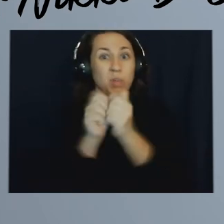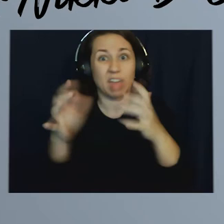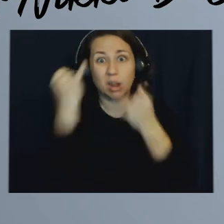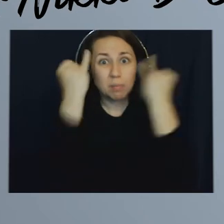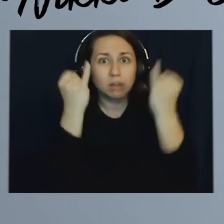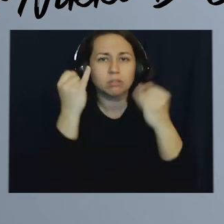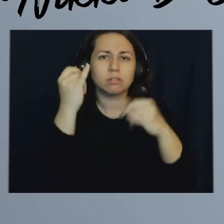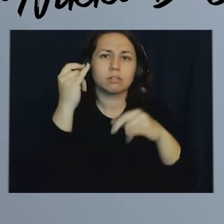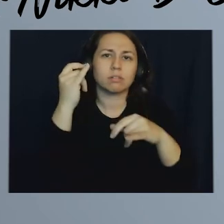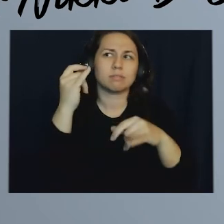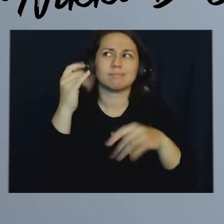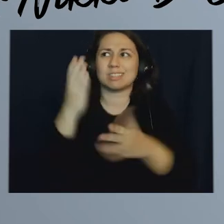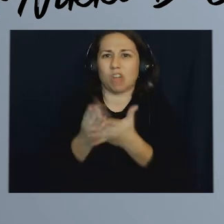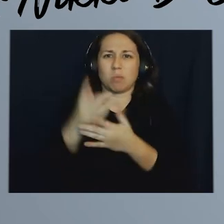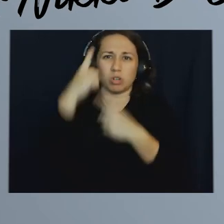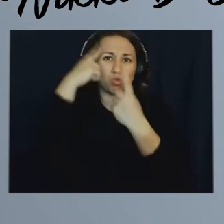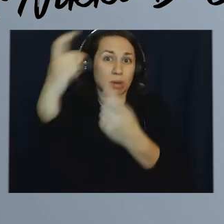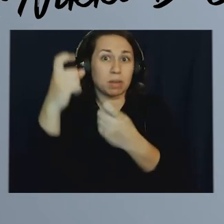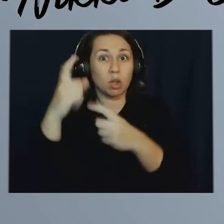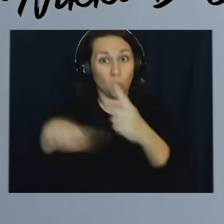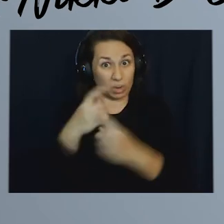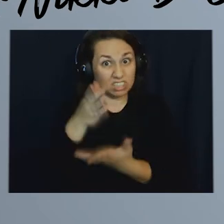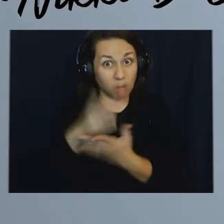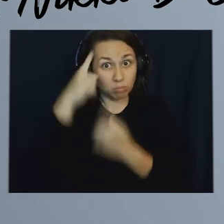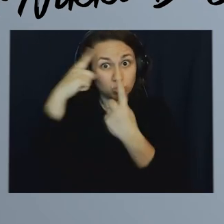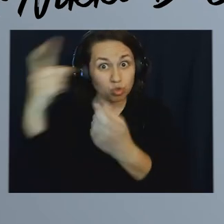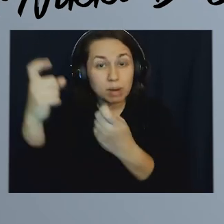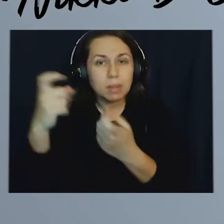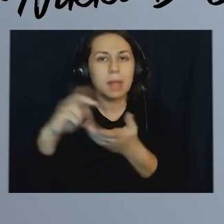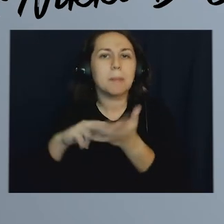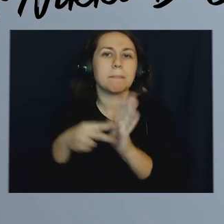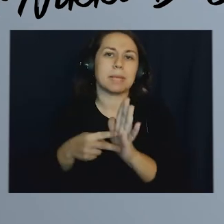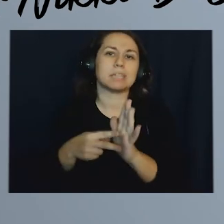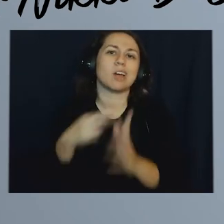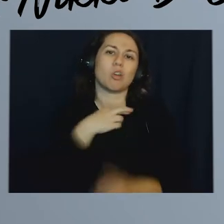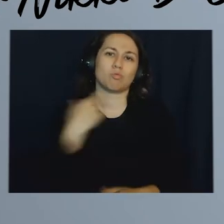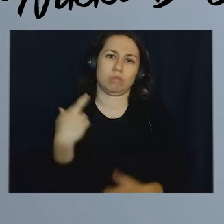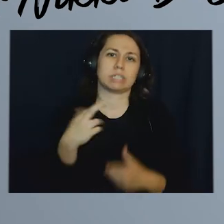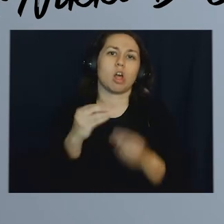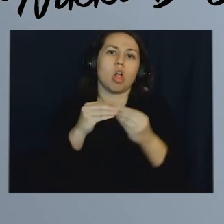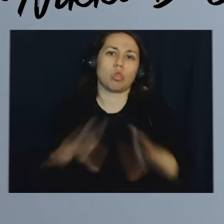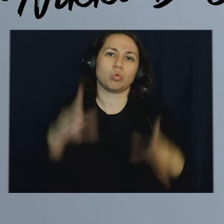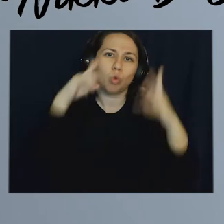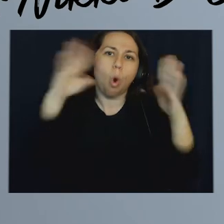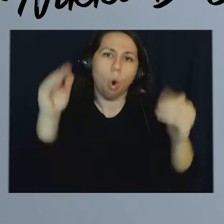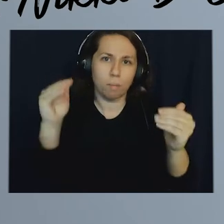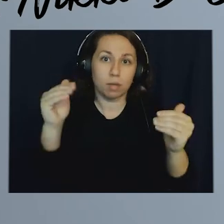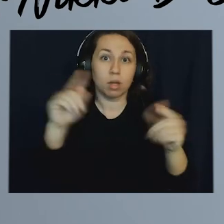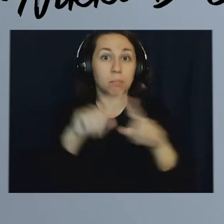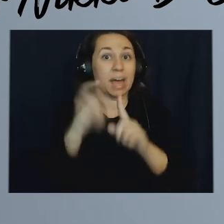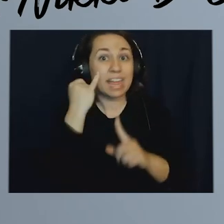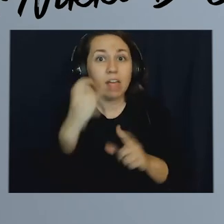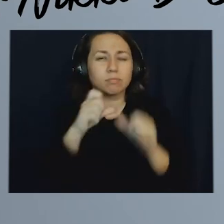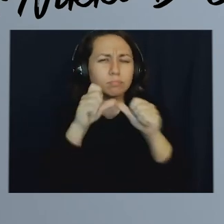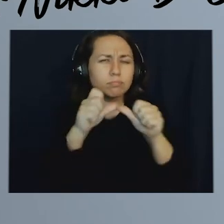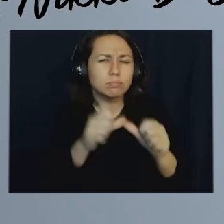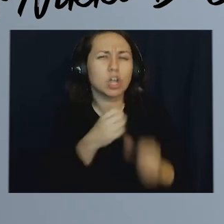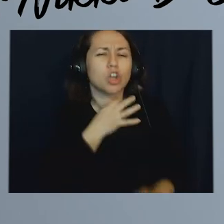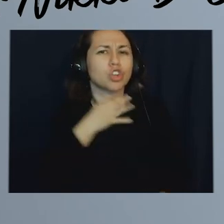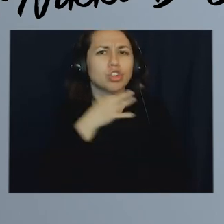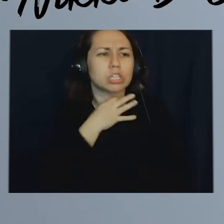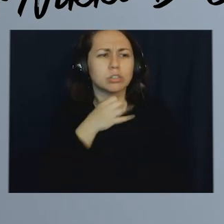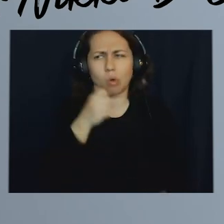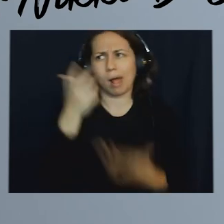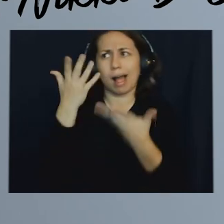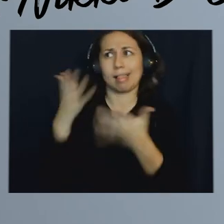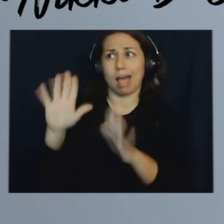Felicidades a la promoción del 2021. Apenas comienzas. But if we stay